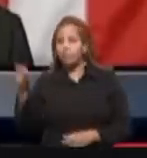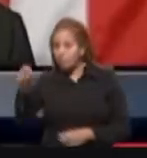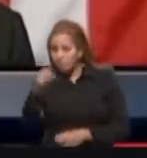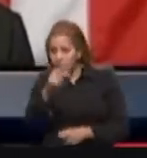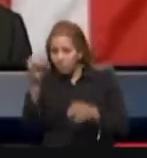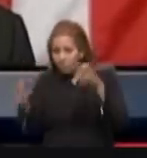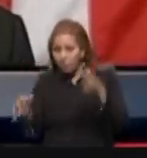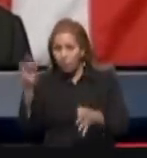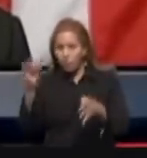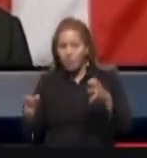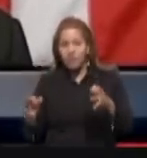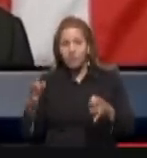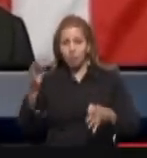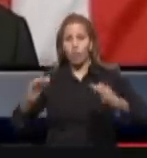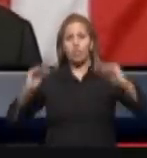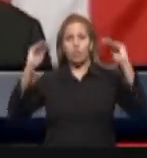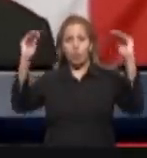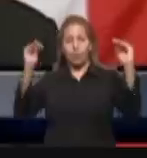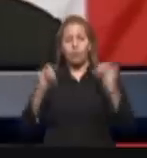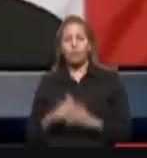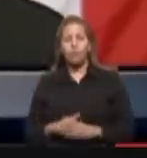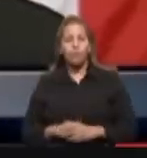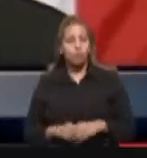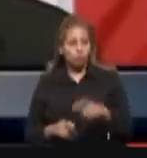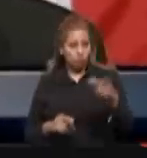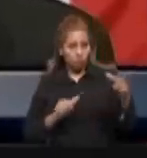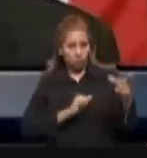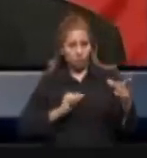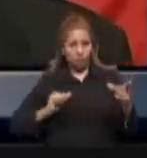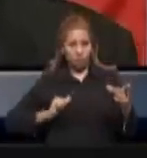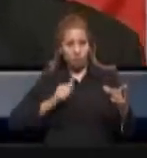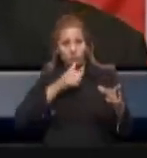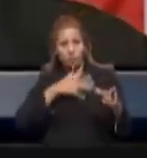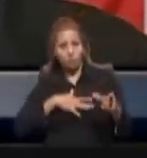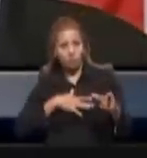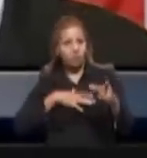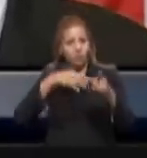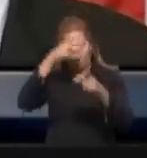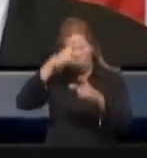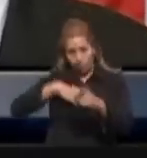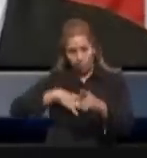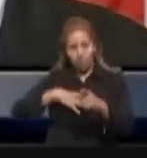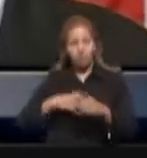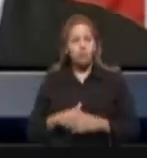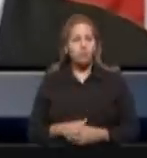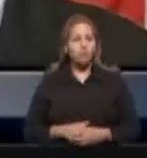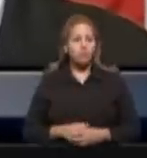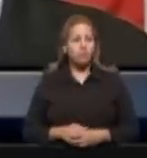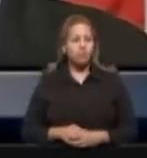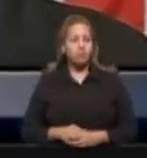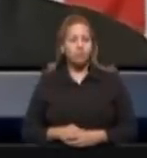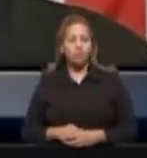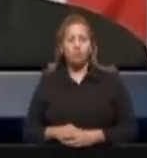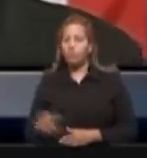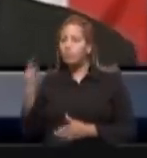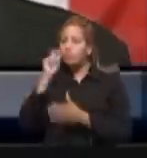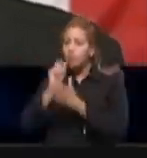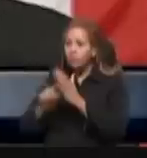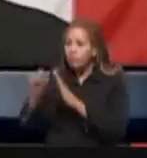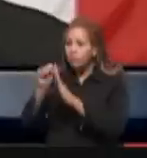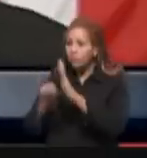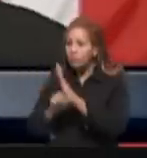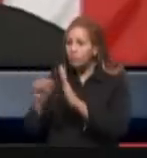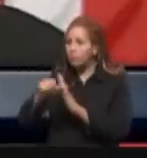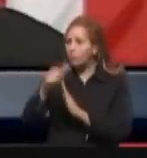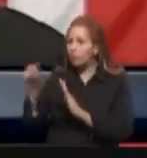señores jueces del Tribunal Supremo, señoras alcaldesas y alcaldes, Señor Secretario de Estado